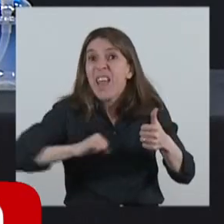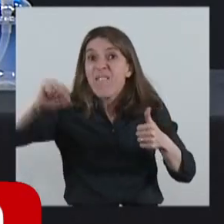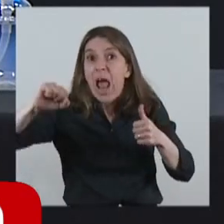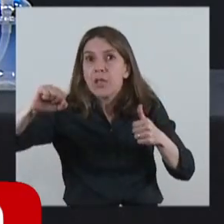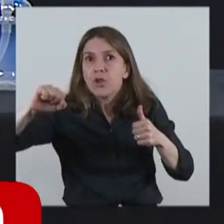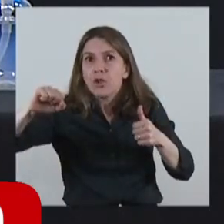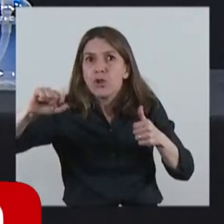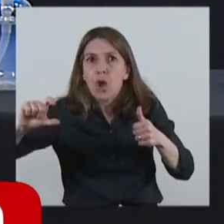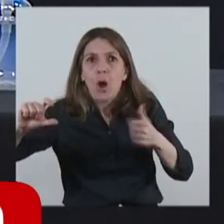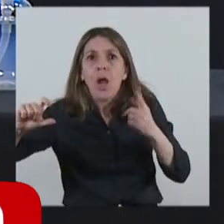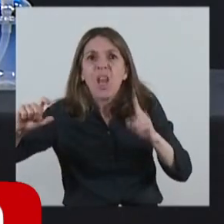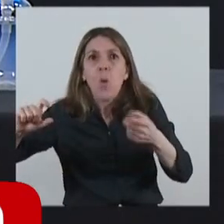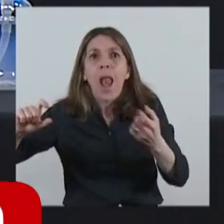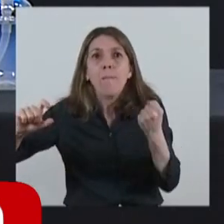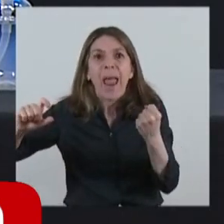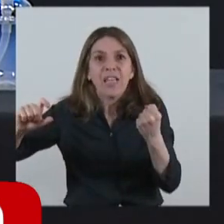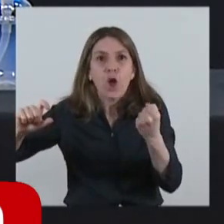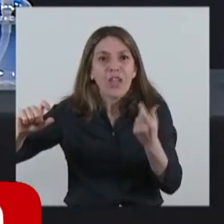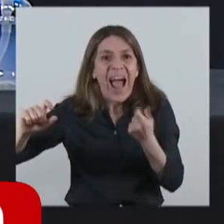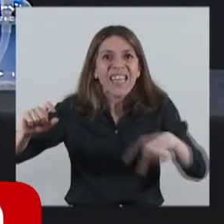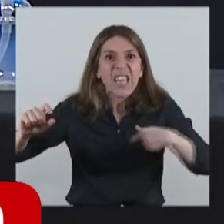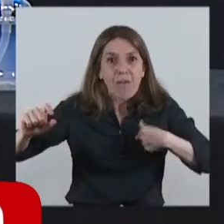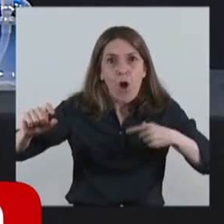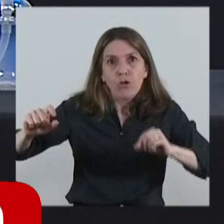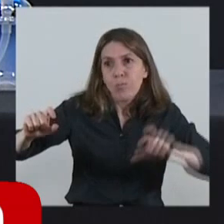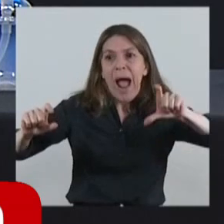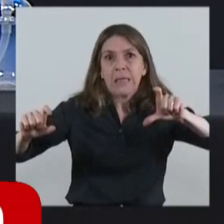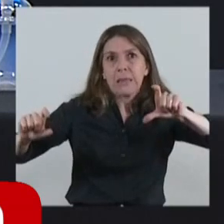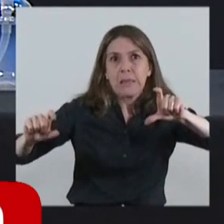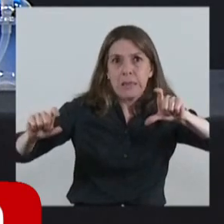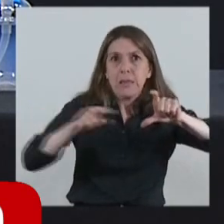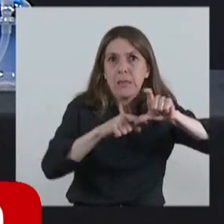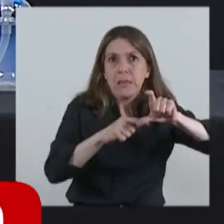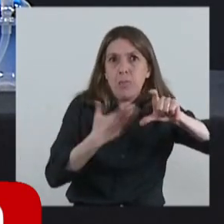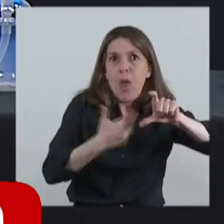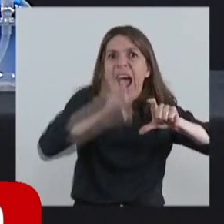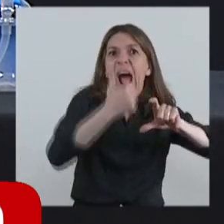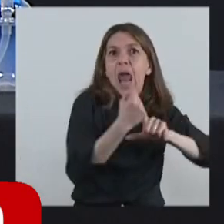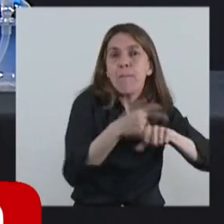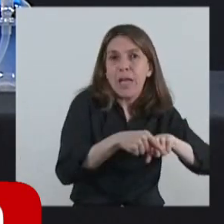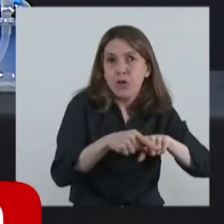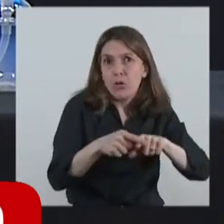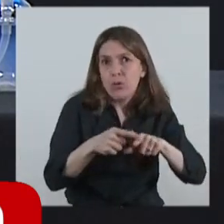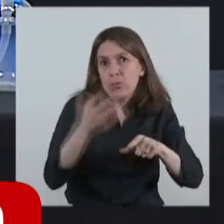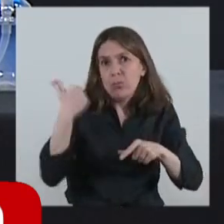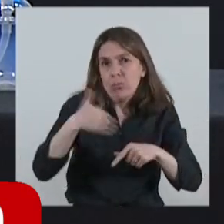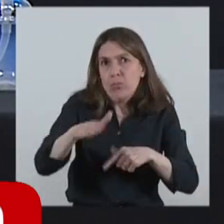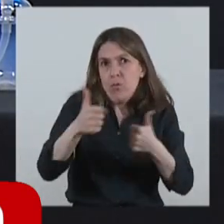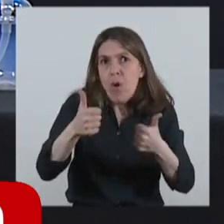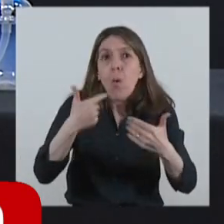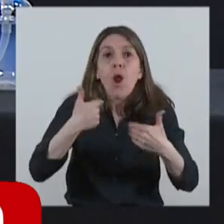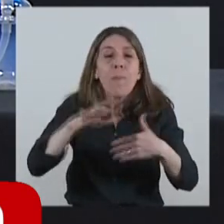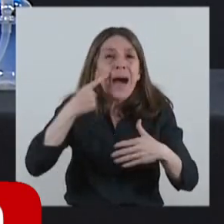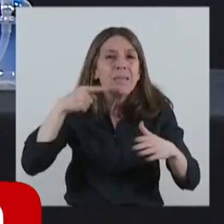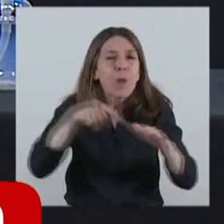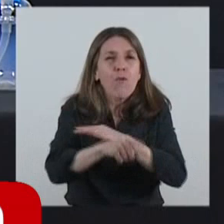año. Los activos en pesos han tenido rendimientos positivos, rendimientos valiosos, y se busca